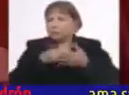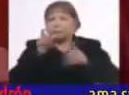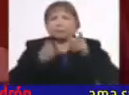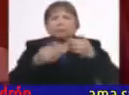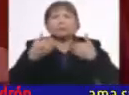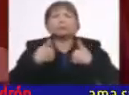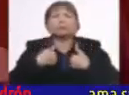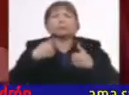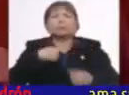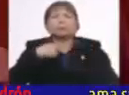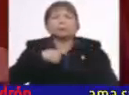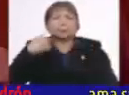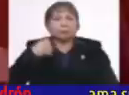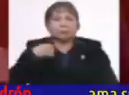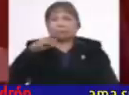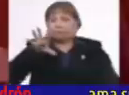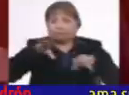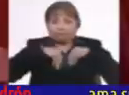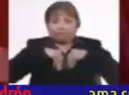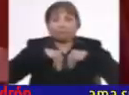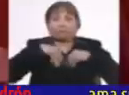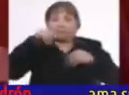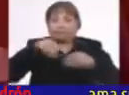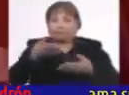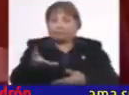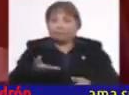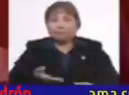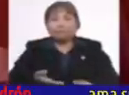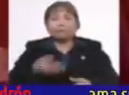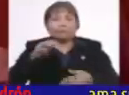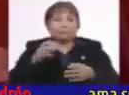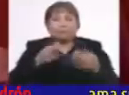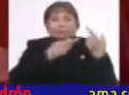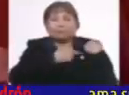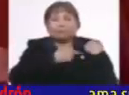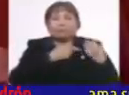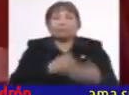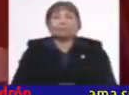yo tenía cuando acepté la invitación al cargo